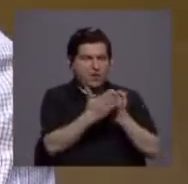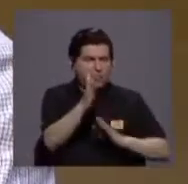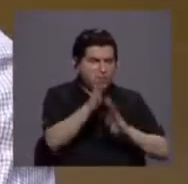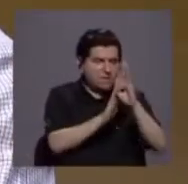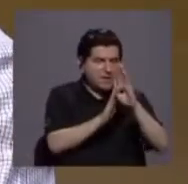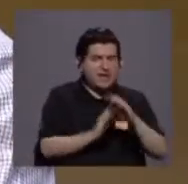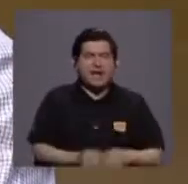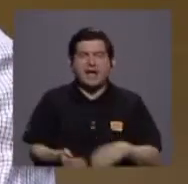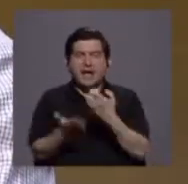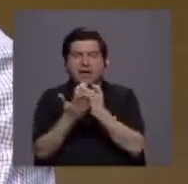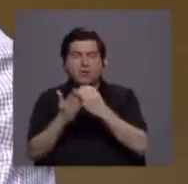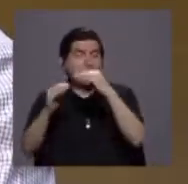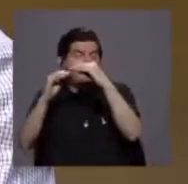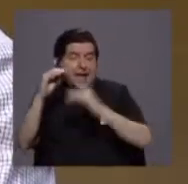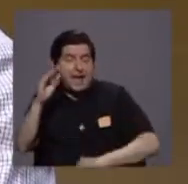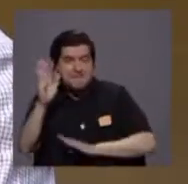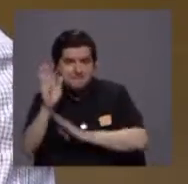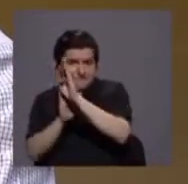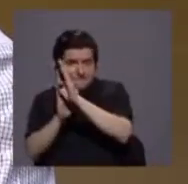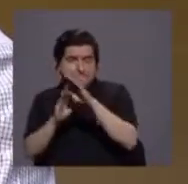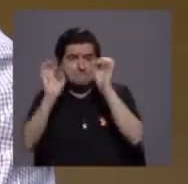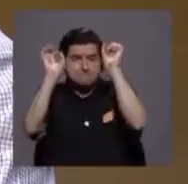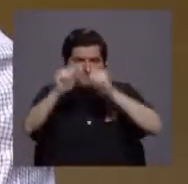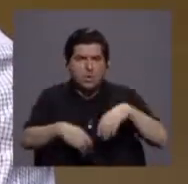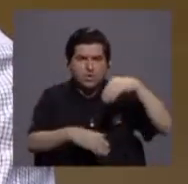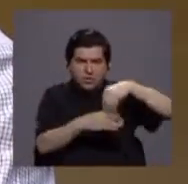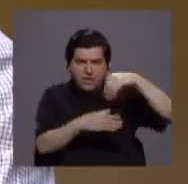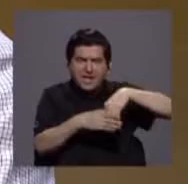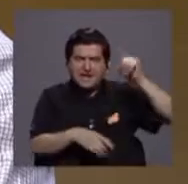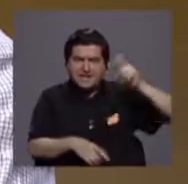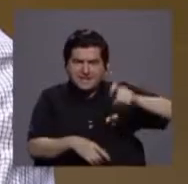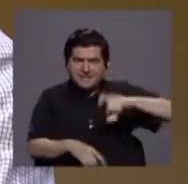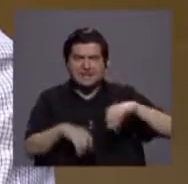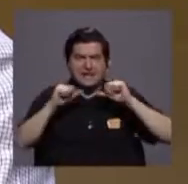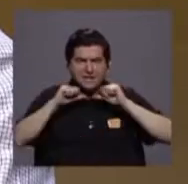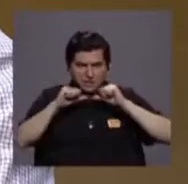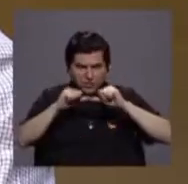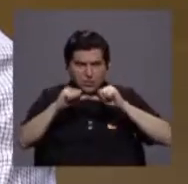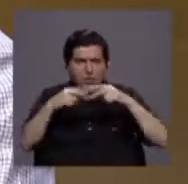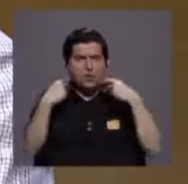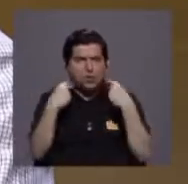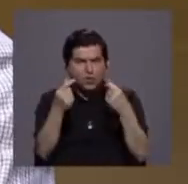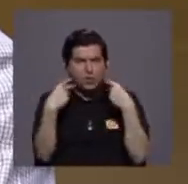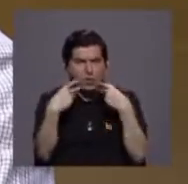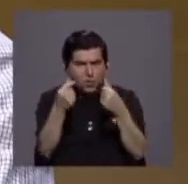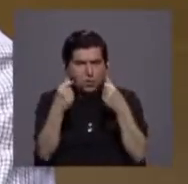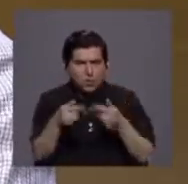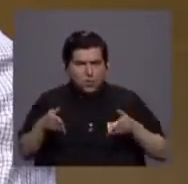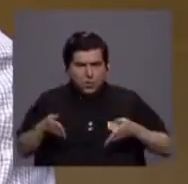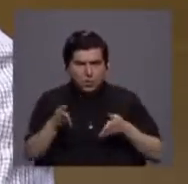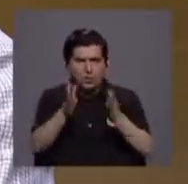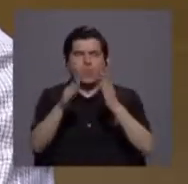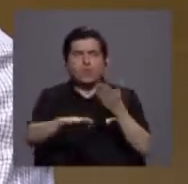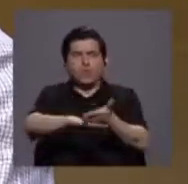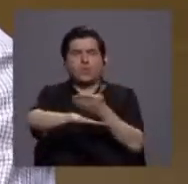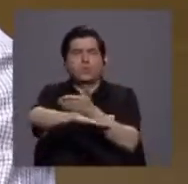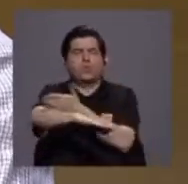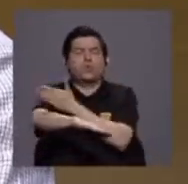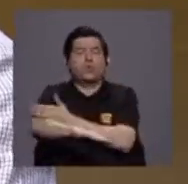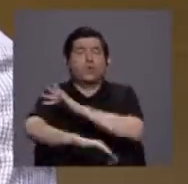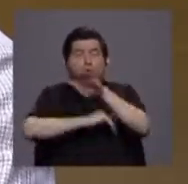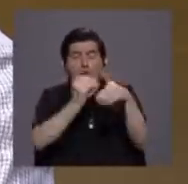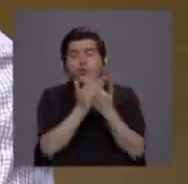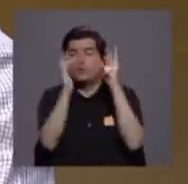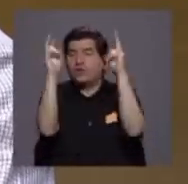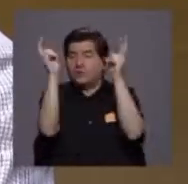desarrolladas para que estén en capacidad de hacer las inversiones que requieren para poder retomar rápido la senda del crecimiento? Entonces, todos